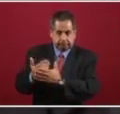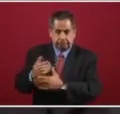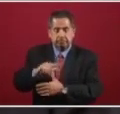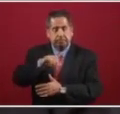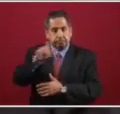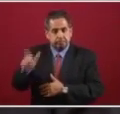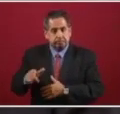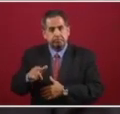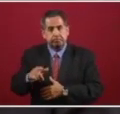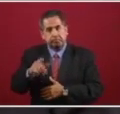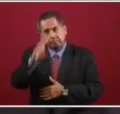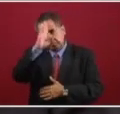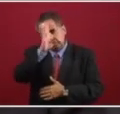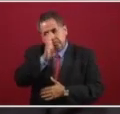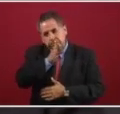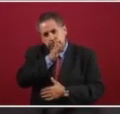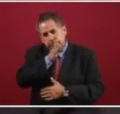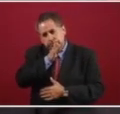mediodía